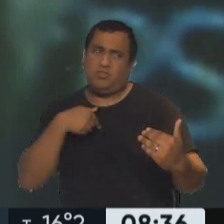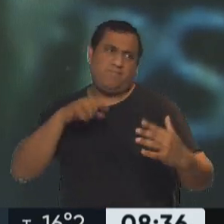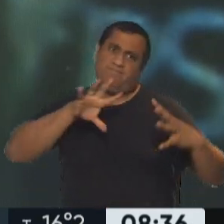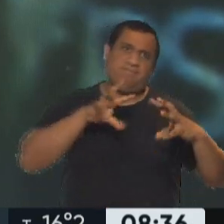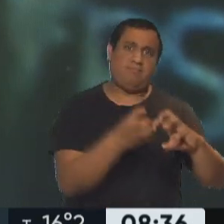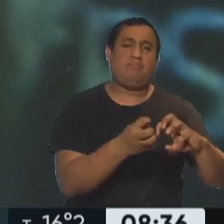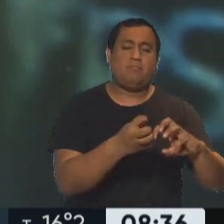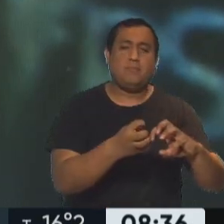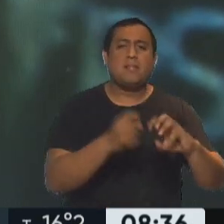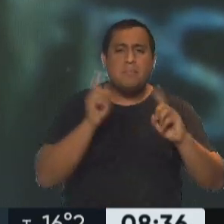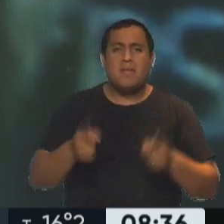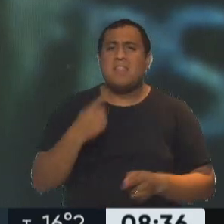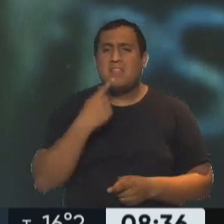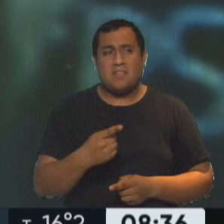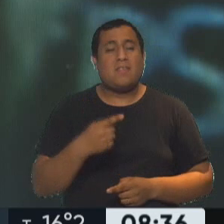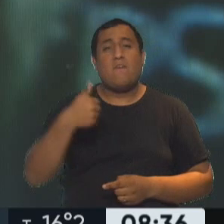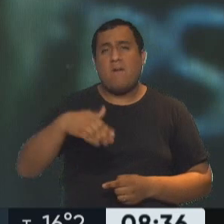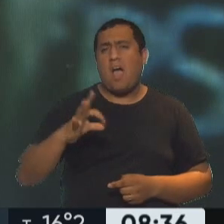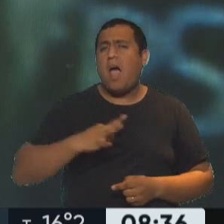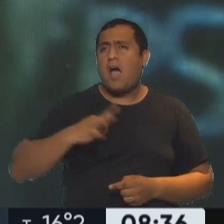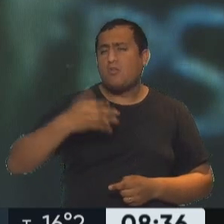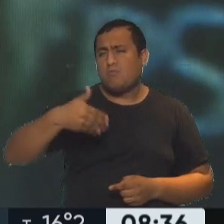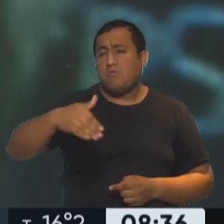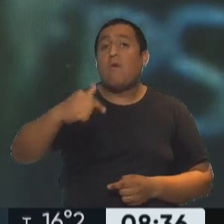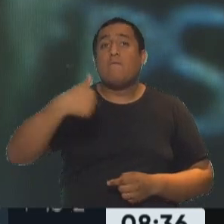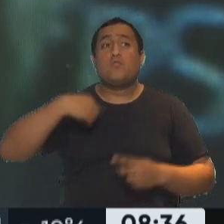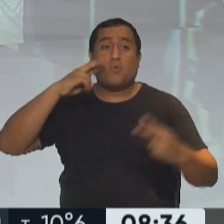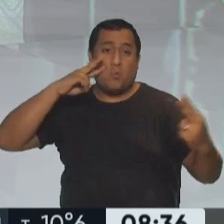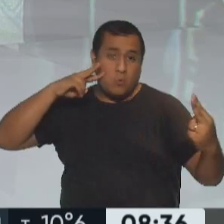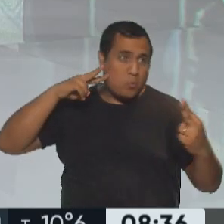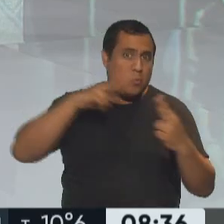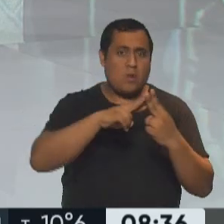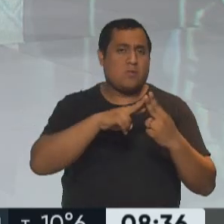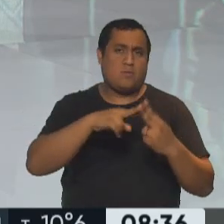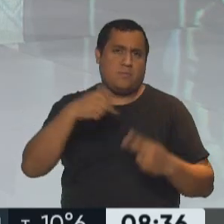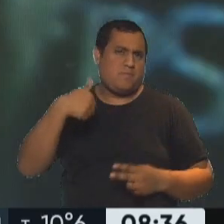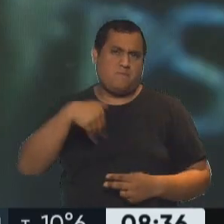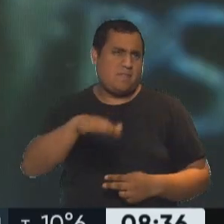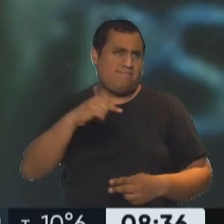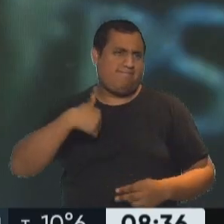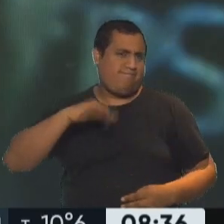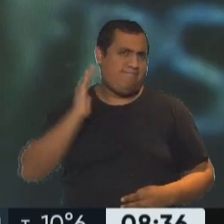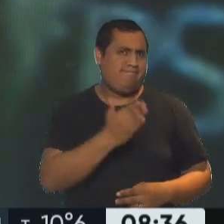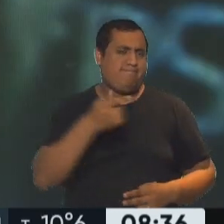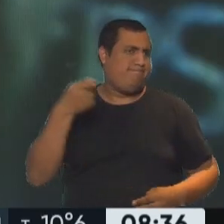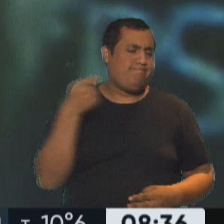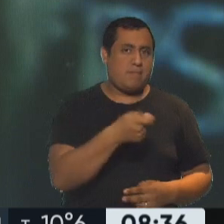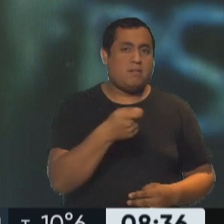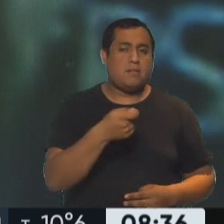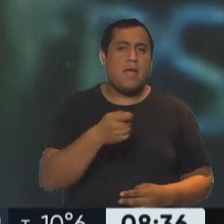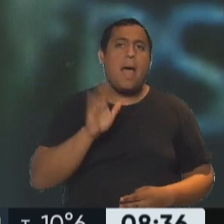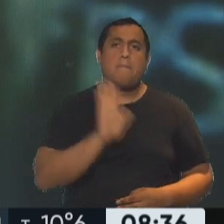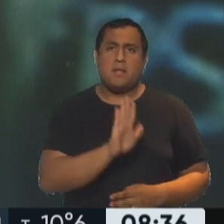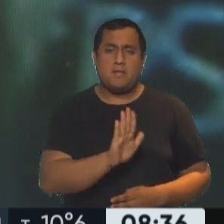posterior en la que dice, dentro de unos años me lo voy a encontrar y voy a hacer patria con él. Una velada amenaza de muerte. No es el